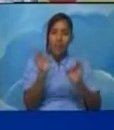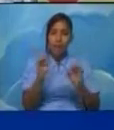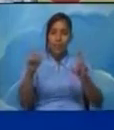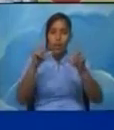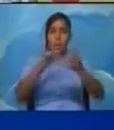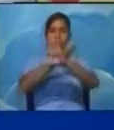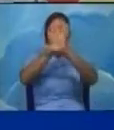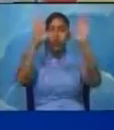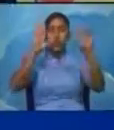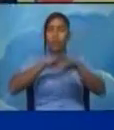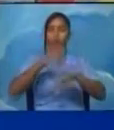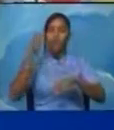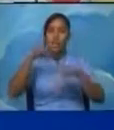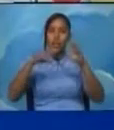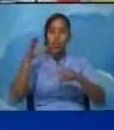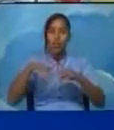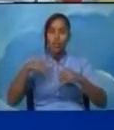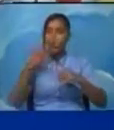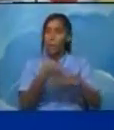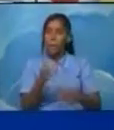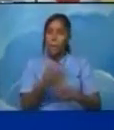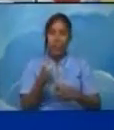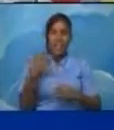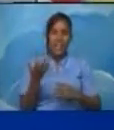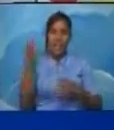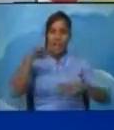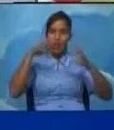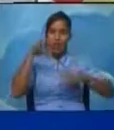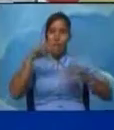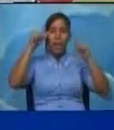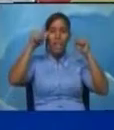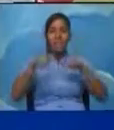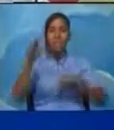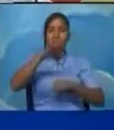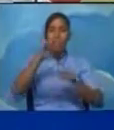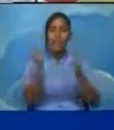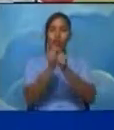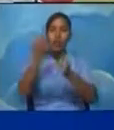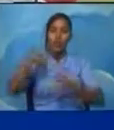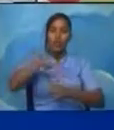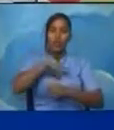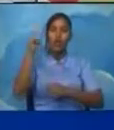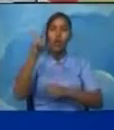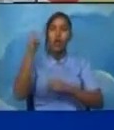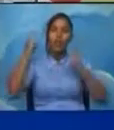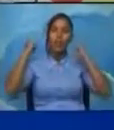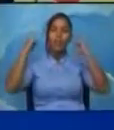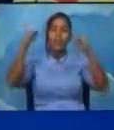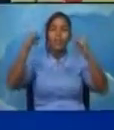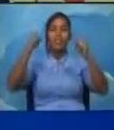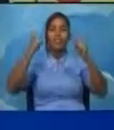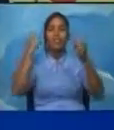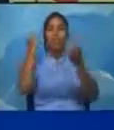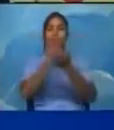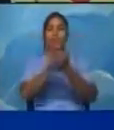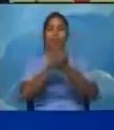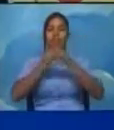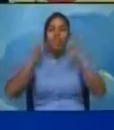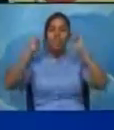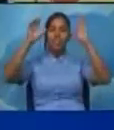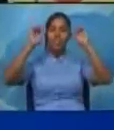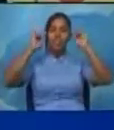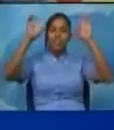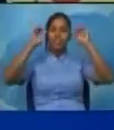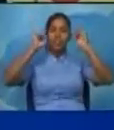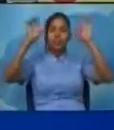porque está lloviendo. Mire, que llueva, aquí estarán con nosotros los valientes. ¡Aleluya!